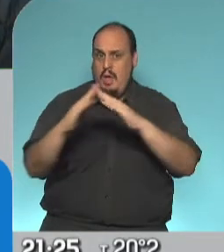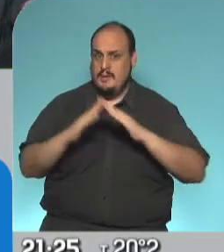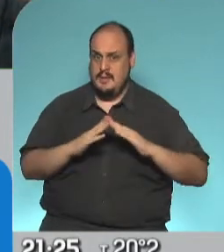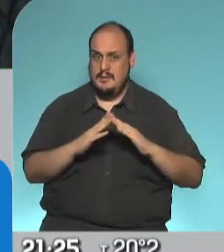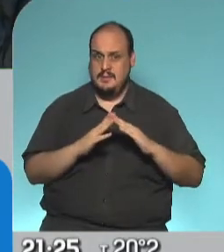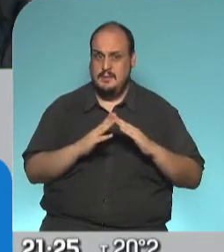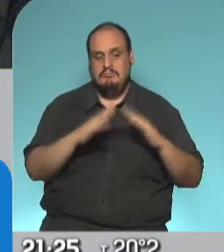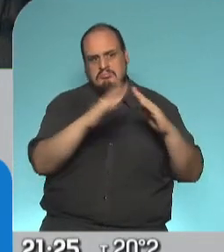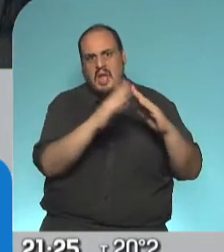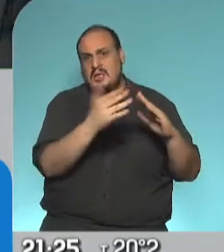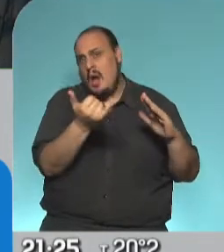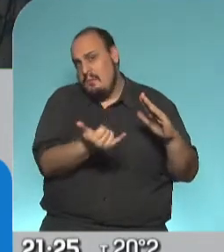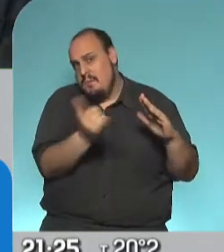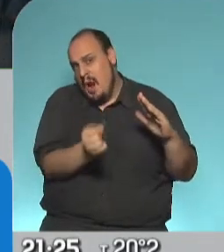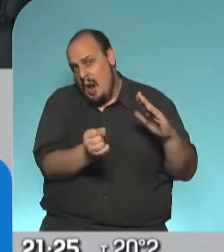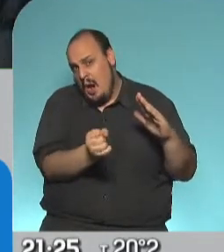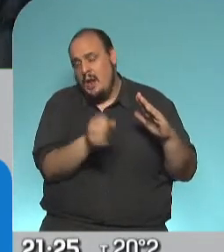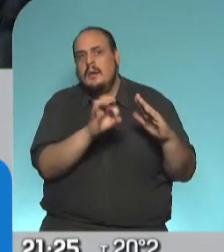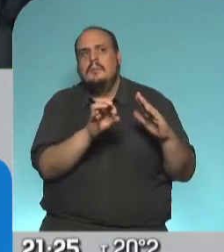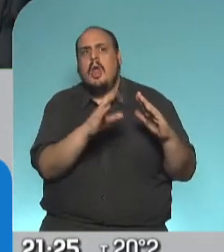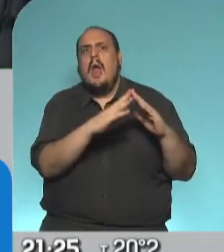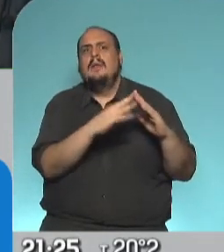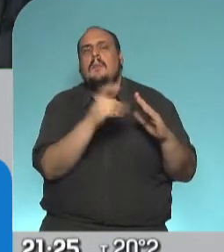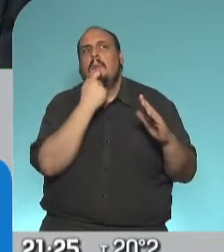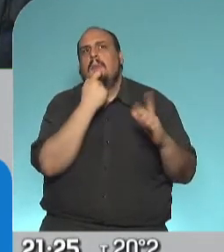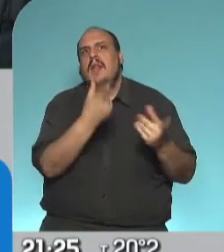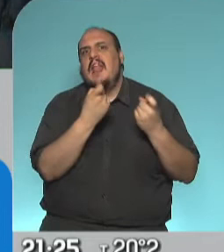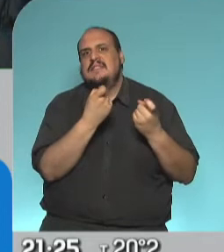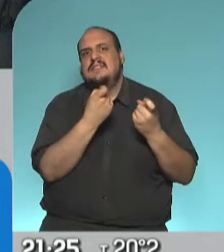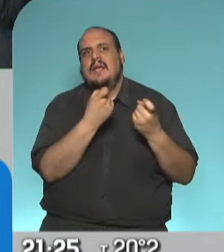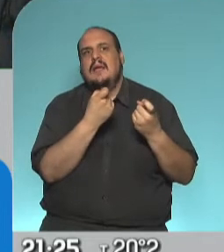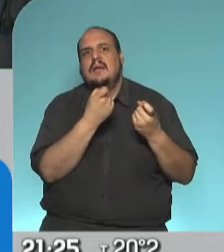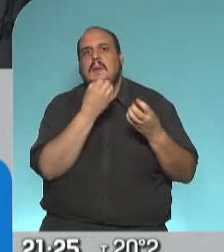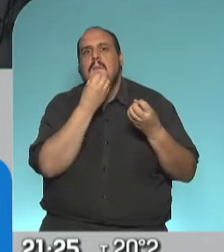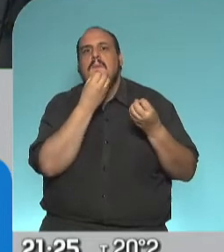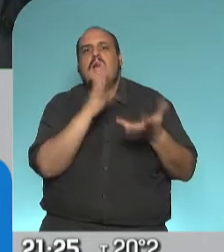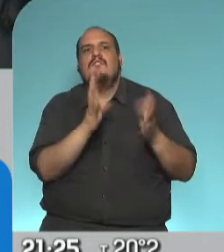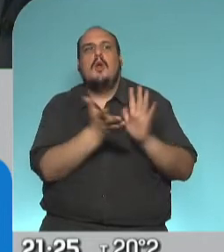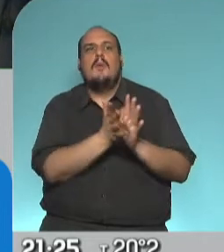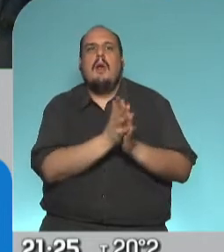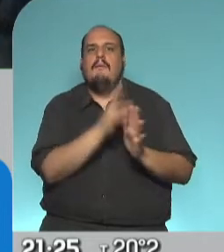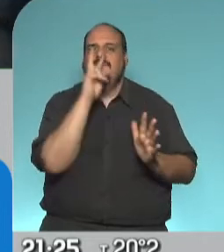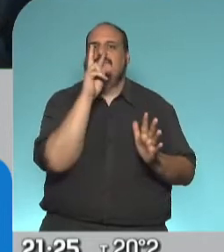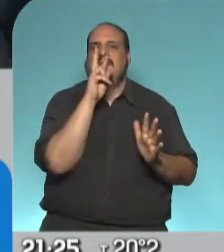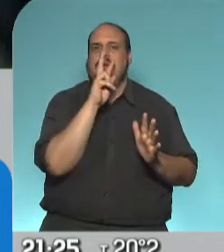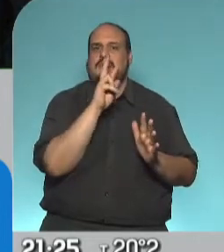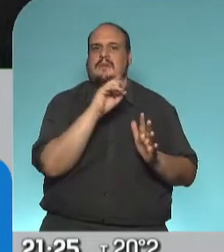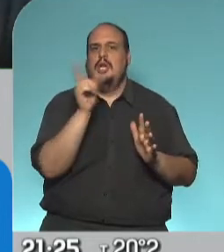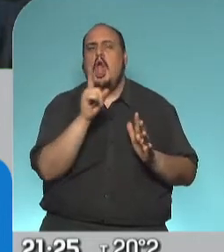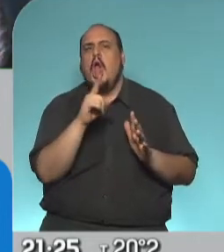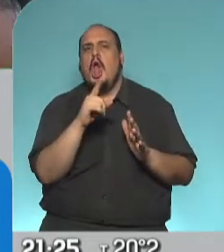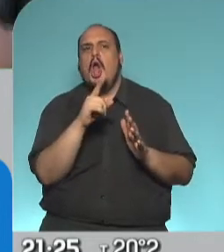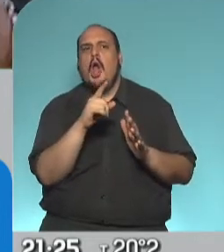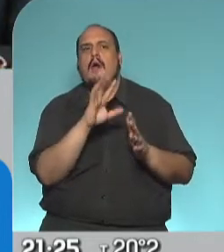que existente, una vivienda que a lo mejor lo que necesita es mejorarla desde el punto de vista cualitativo y no la tenemos que